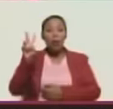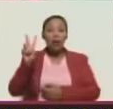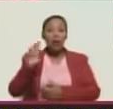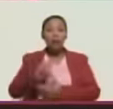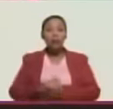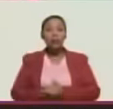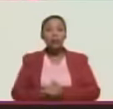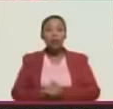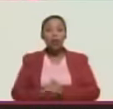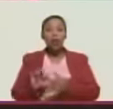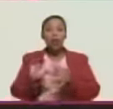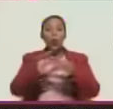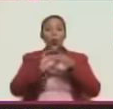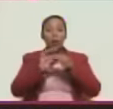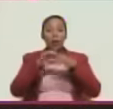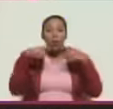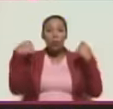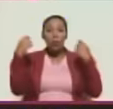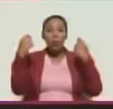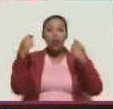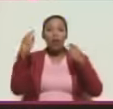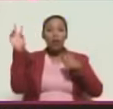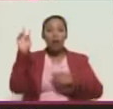unidad popular venezolana